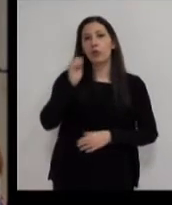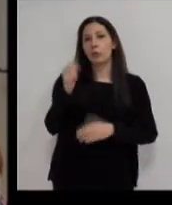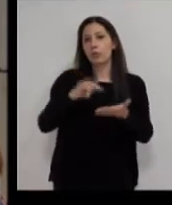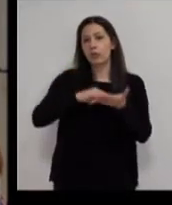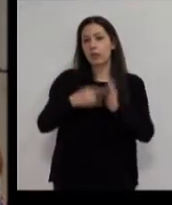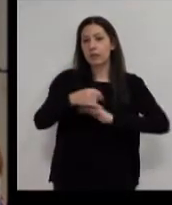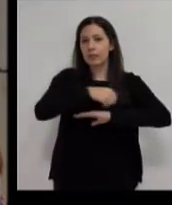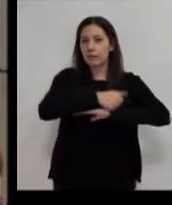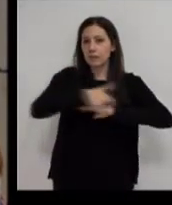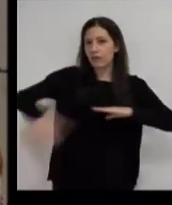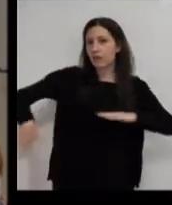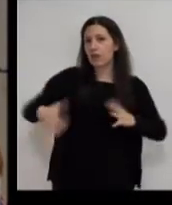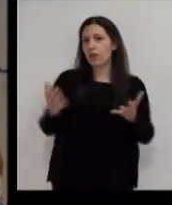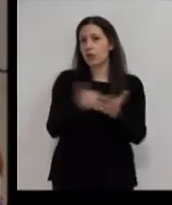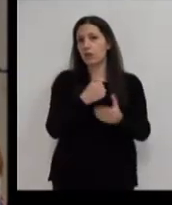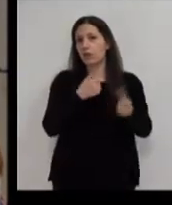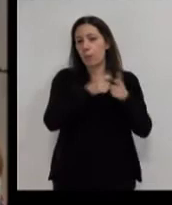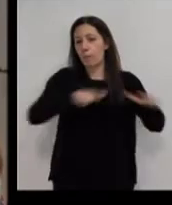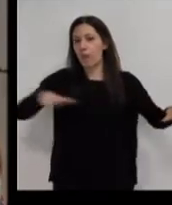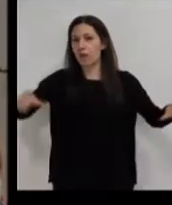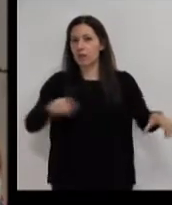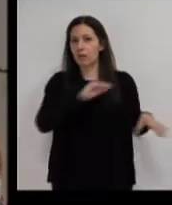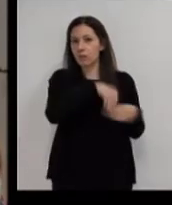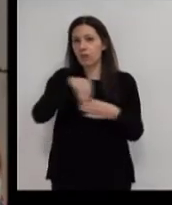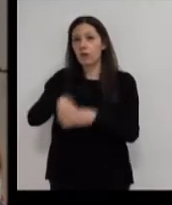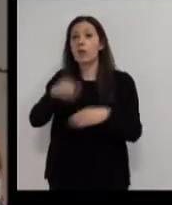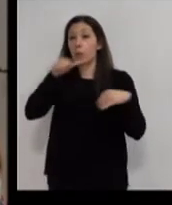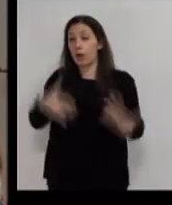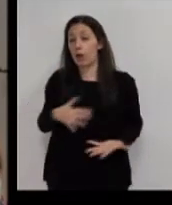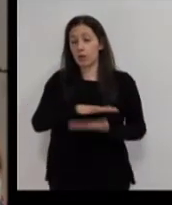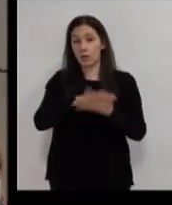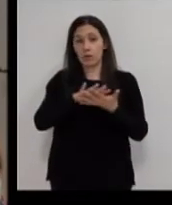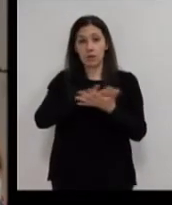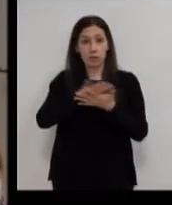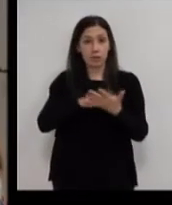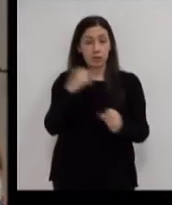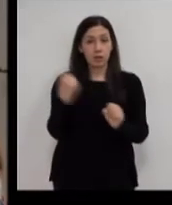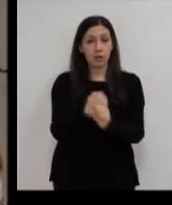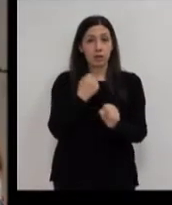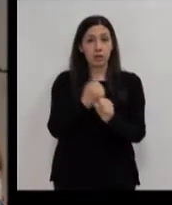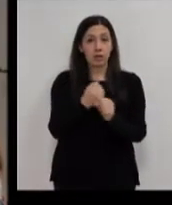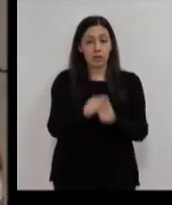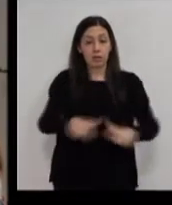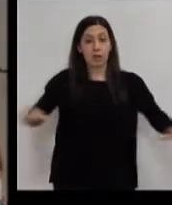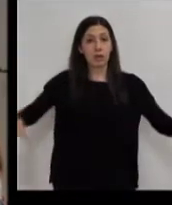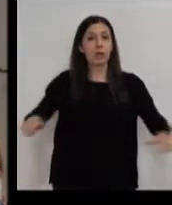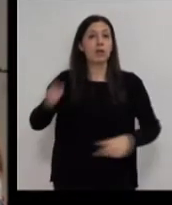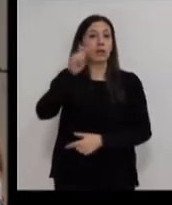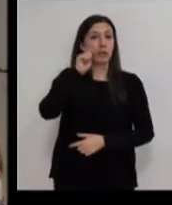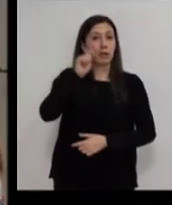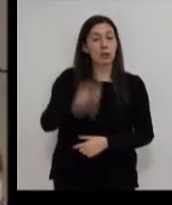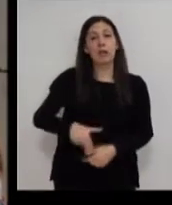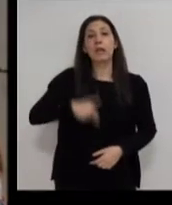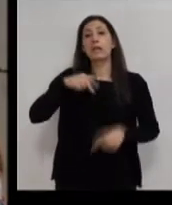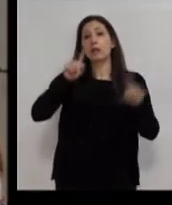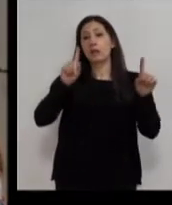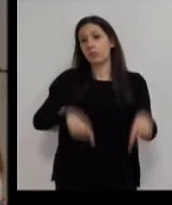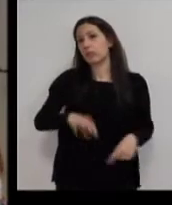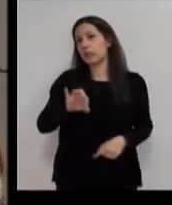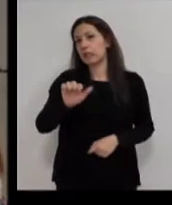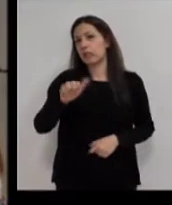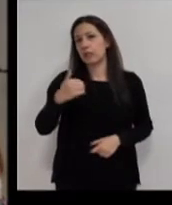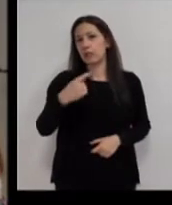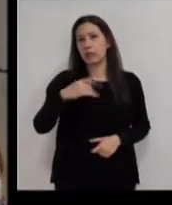es decir, que se meta el turismo de forma transversal en todas las plataformas. Por ejemplo, nosotros estamos trabajando con plataformas de información